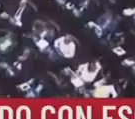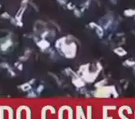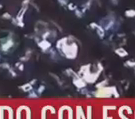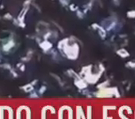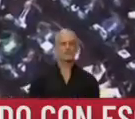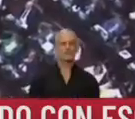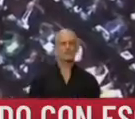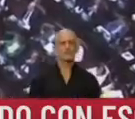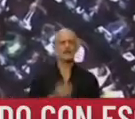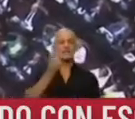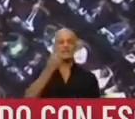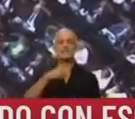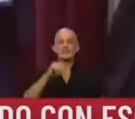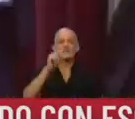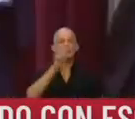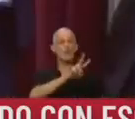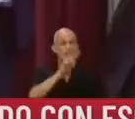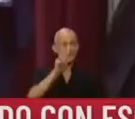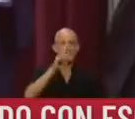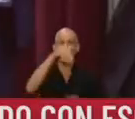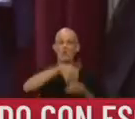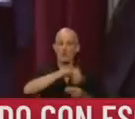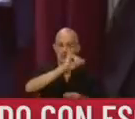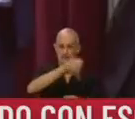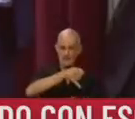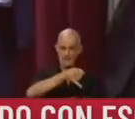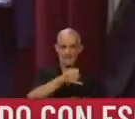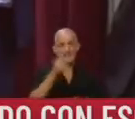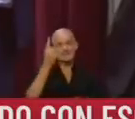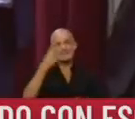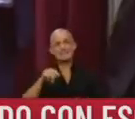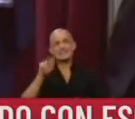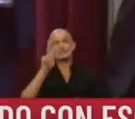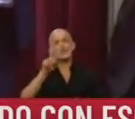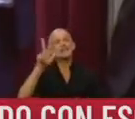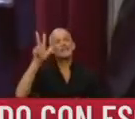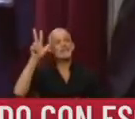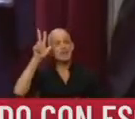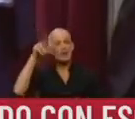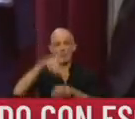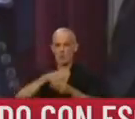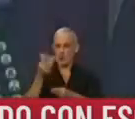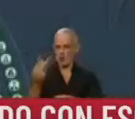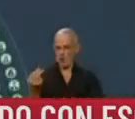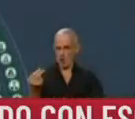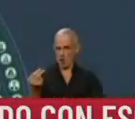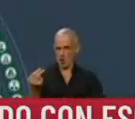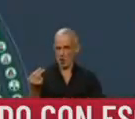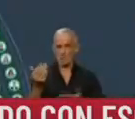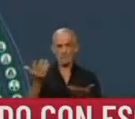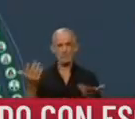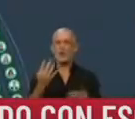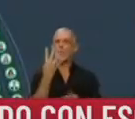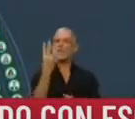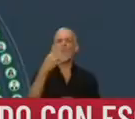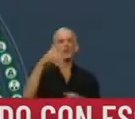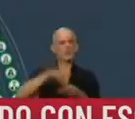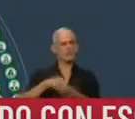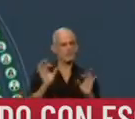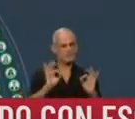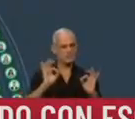tenían previsto, imposible. La delegación de facultades que se llevaban para prorrogar impuestos por 10 años hasta